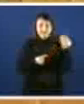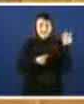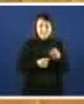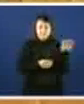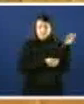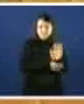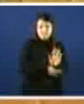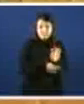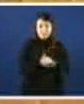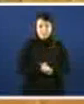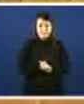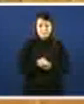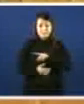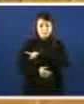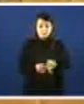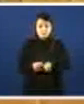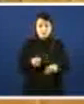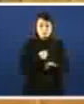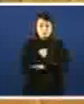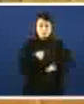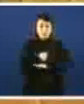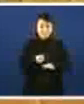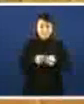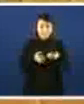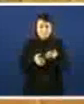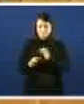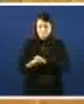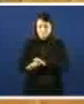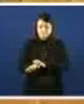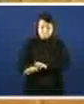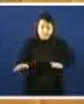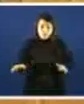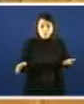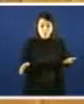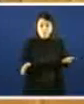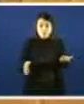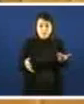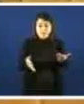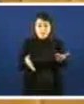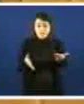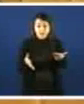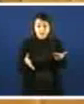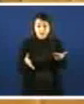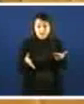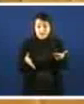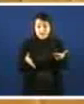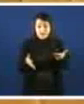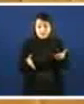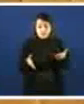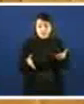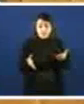Como nos non partimos da base de que a maioría se conduza no Parlamento de maneira